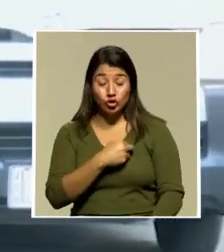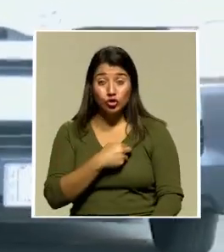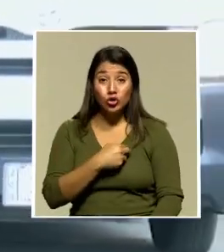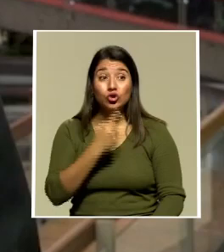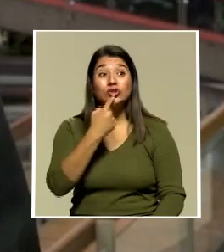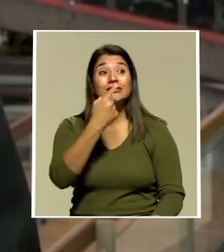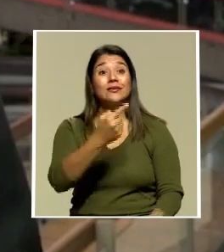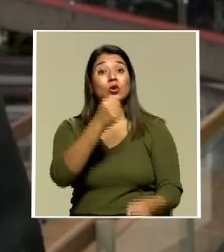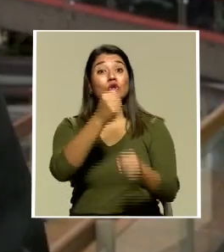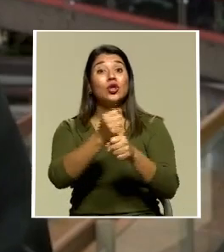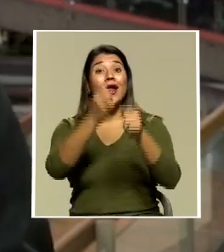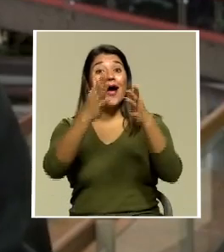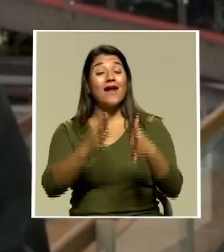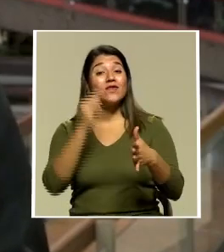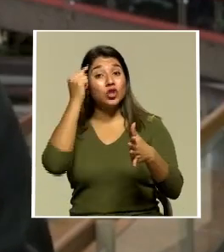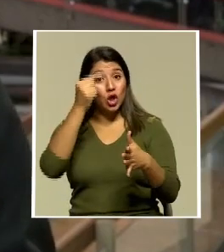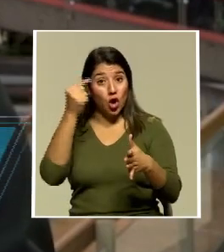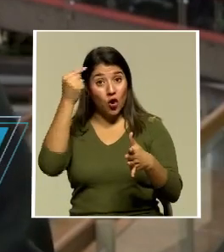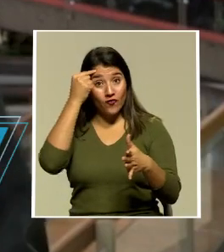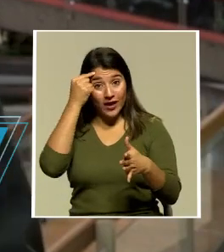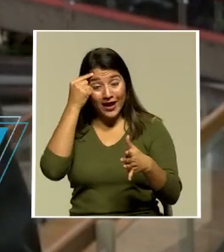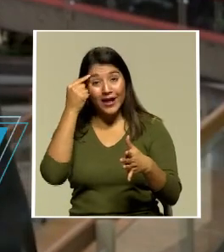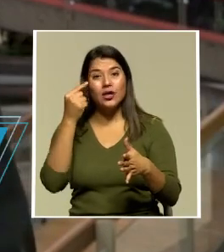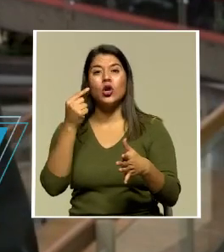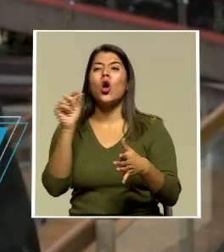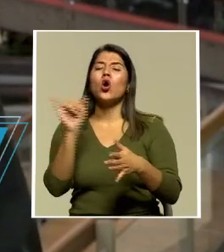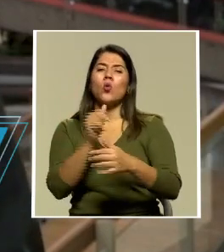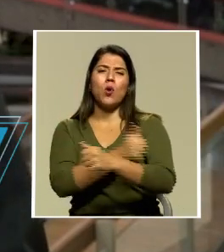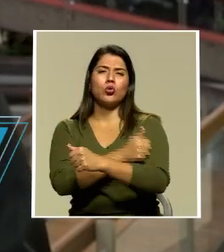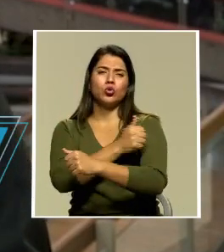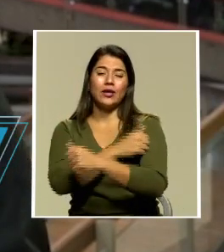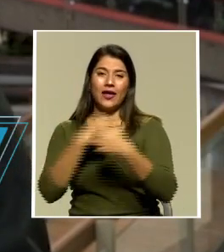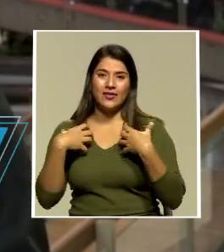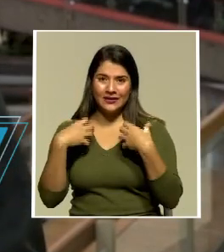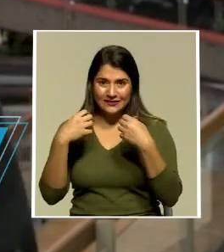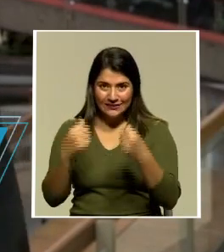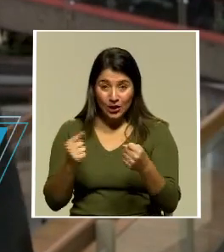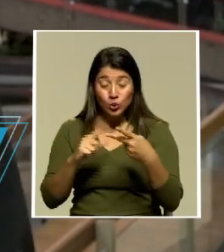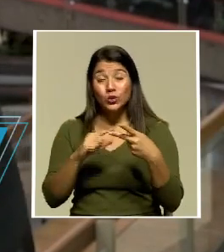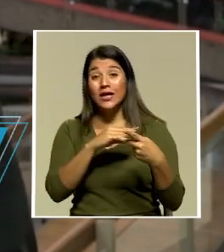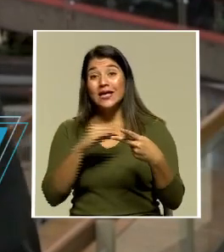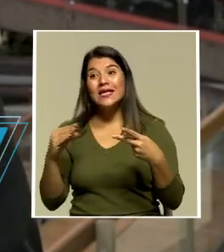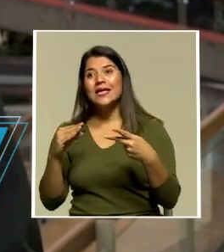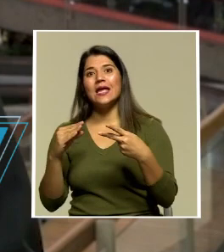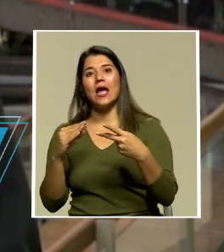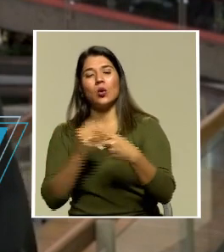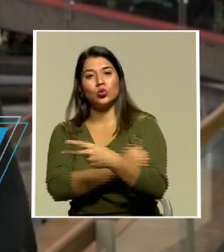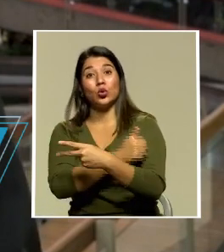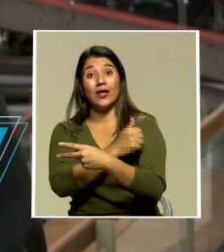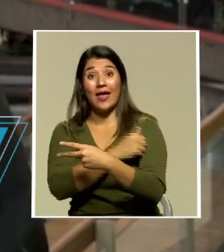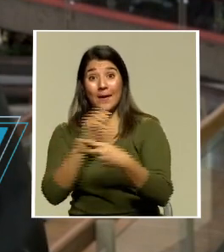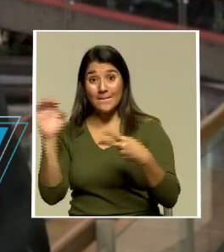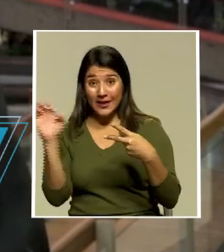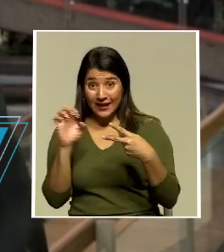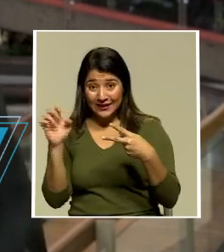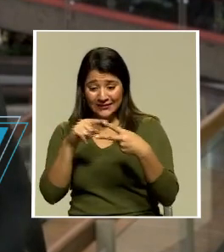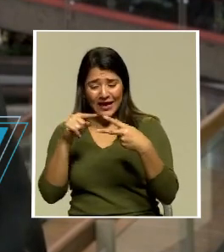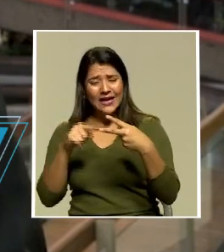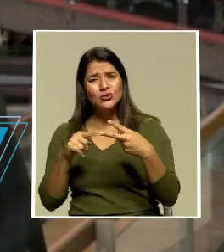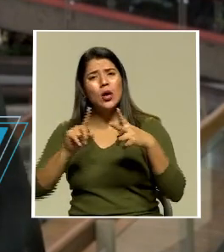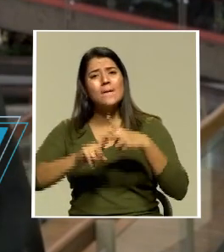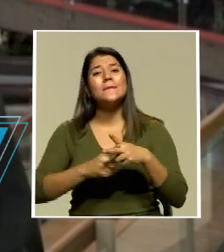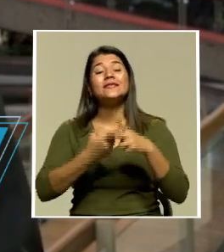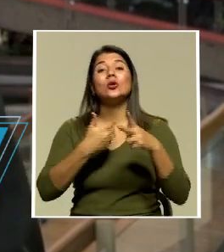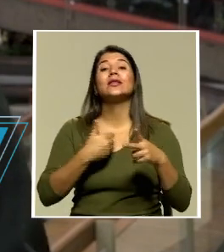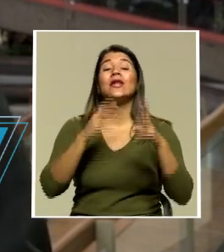de la República, liderados por las autoridades sanitarias y de respuesta de emergencias, están sosteniendo una serie de